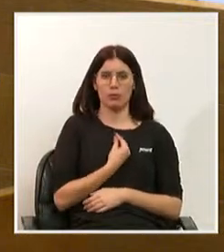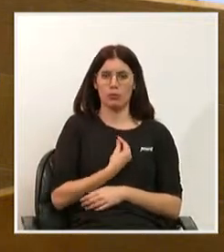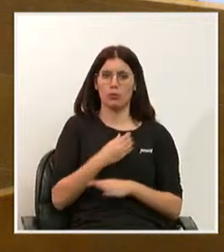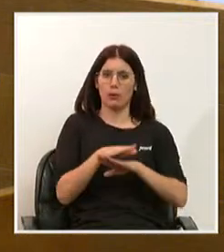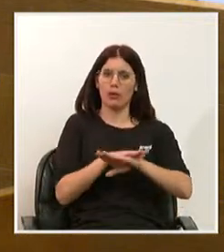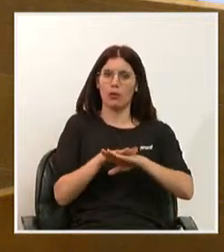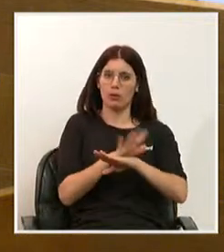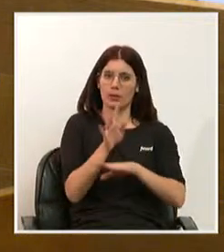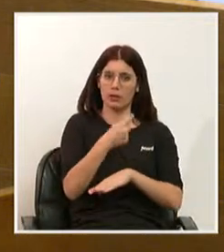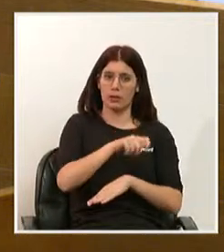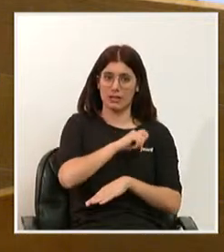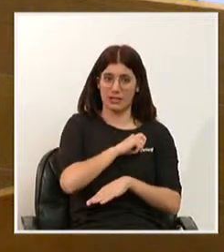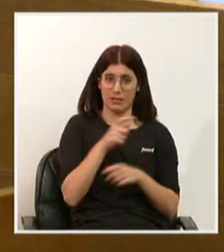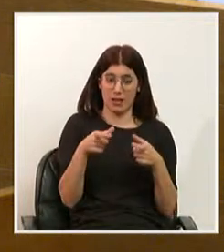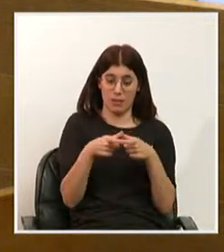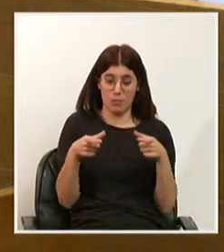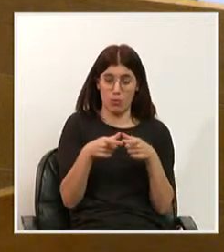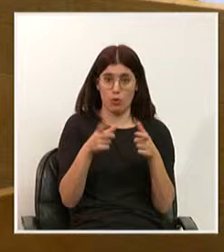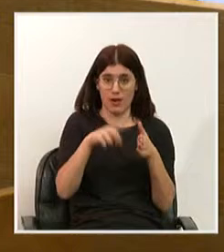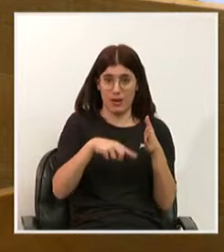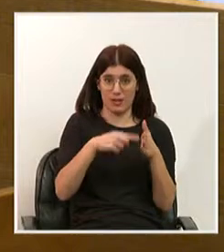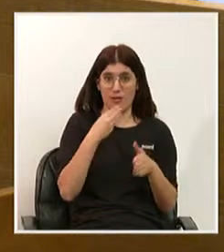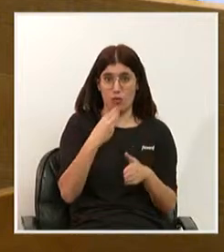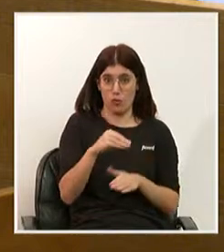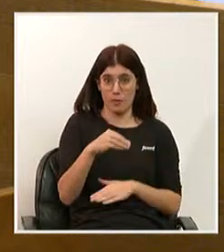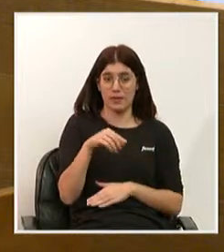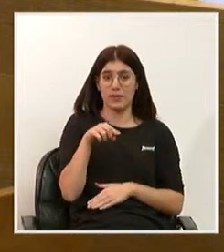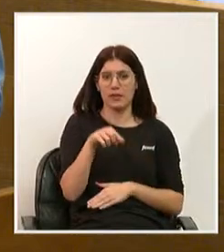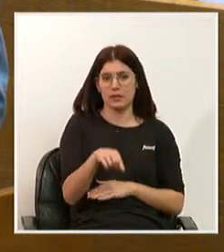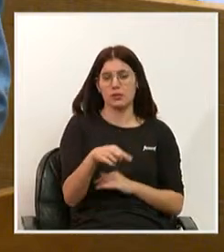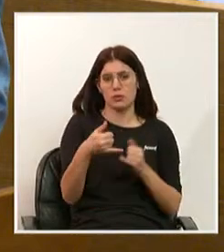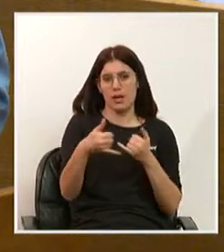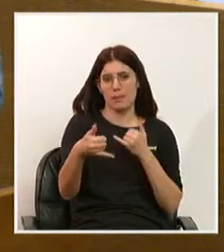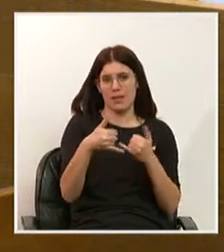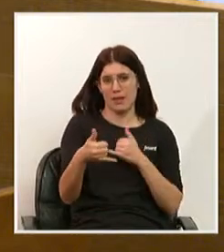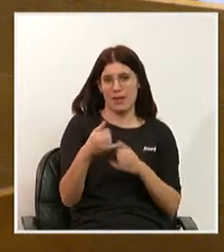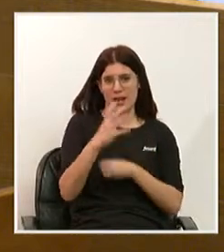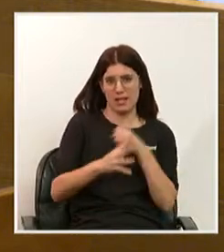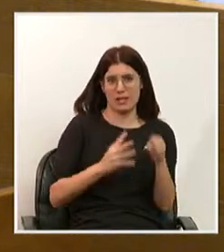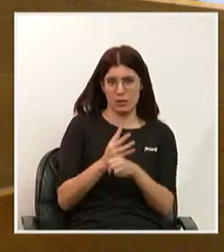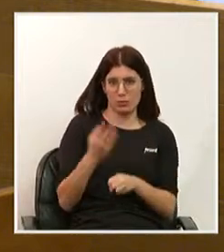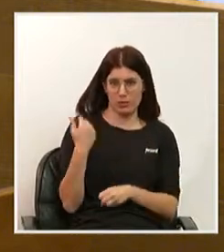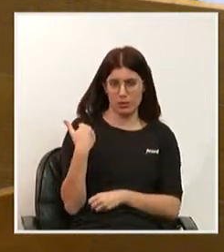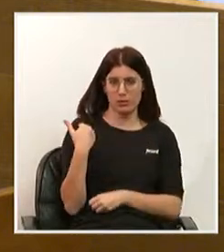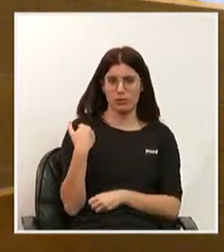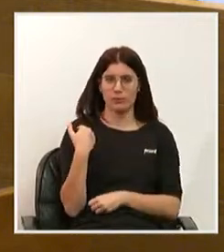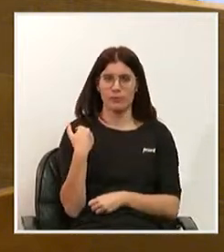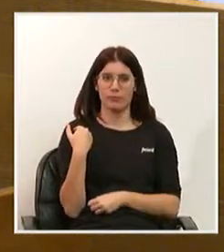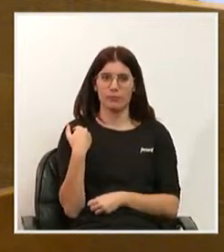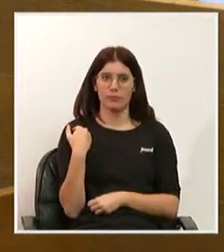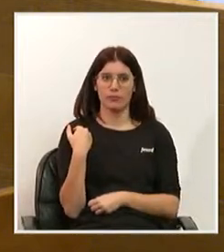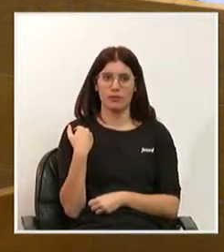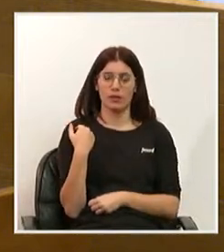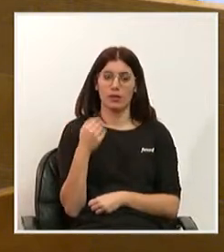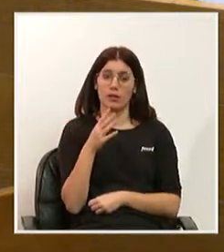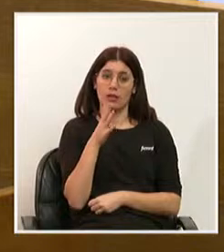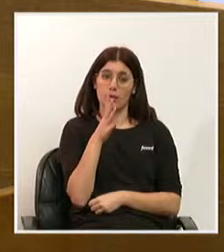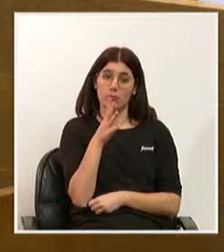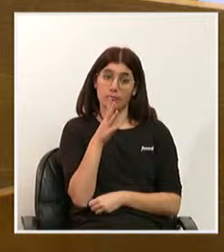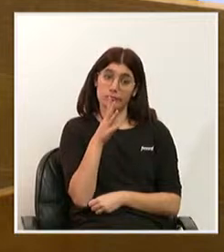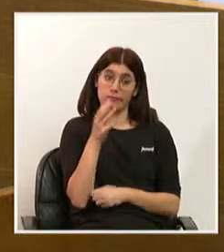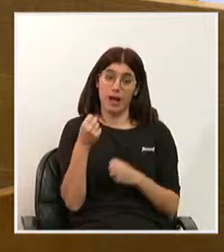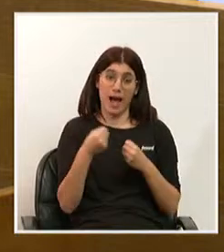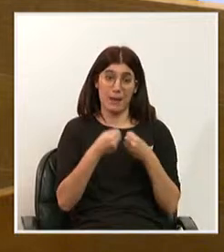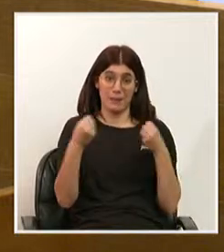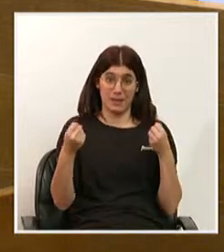sa El deloger que va ser una mesura que es va implantar en la pasada legislatura va ampliarse